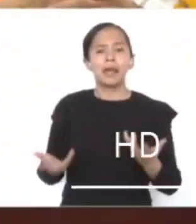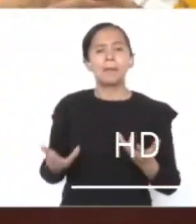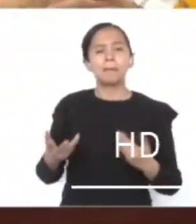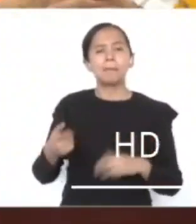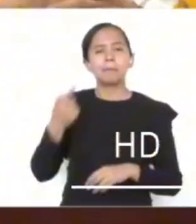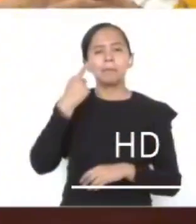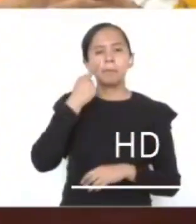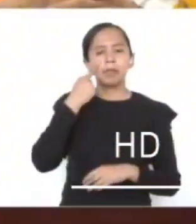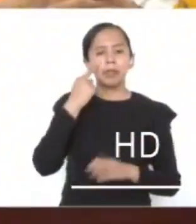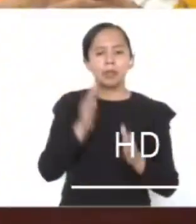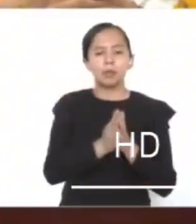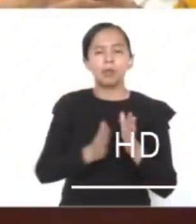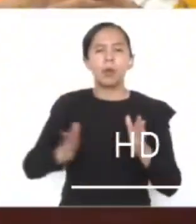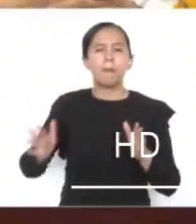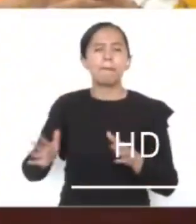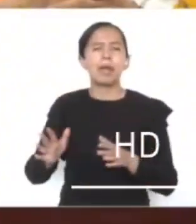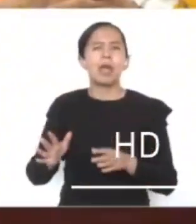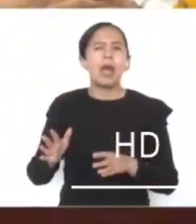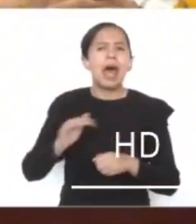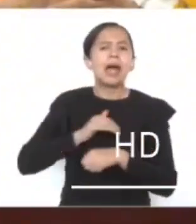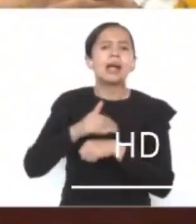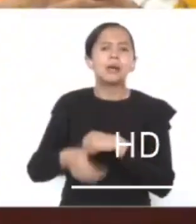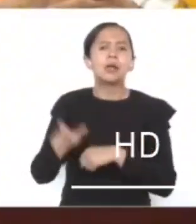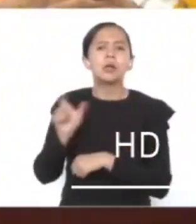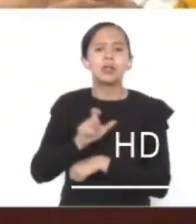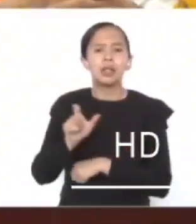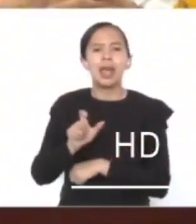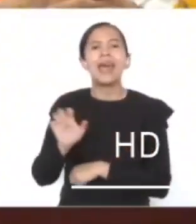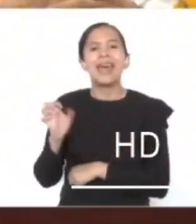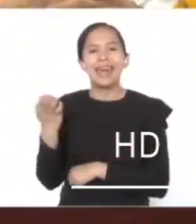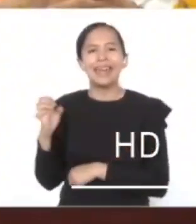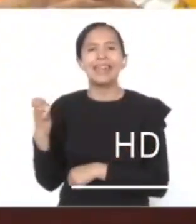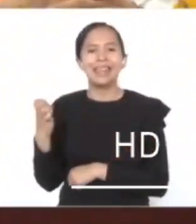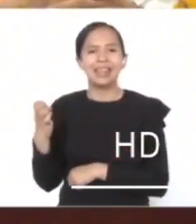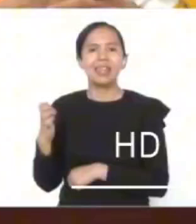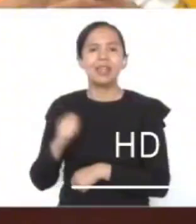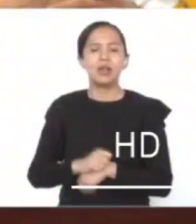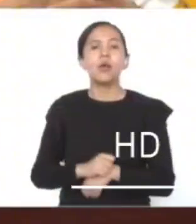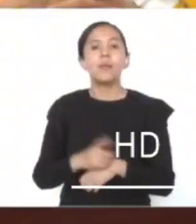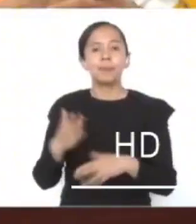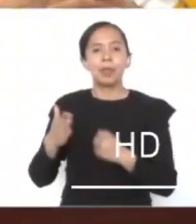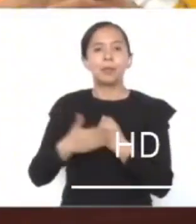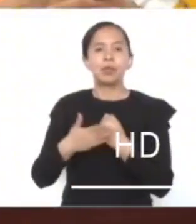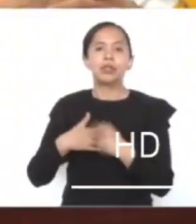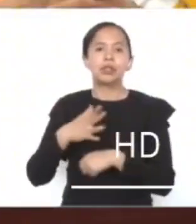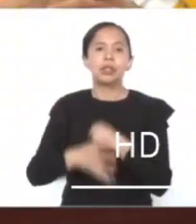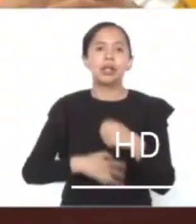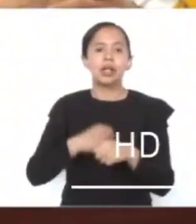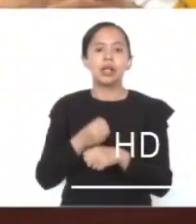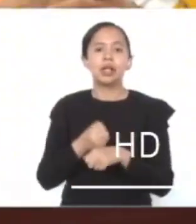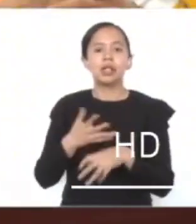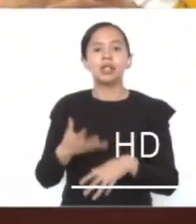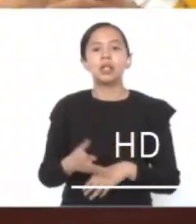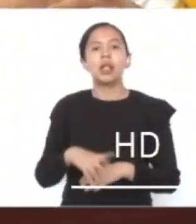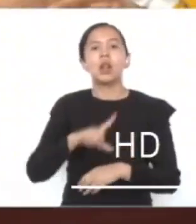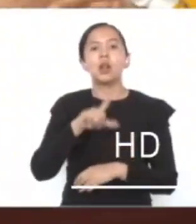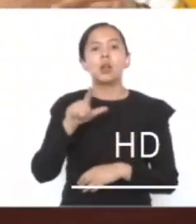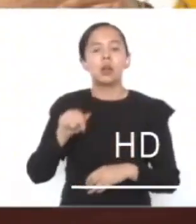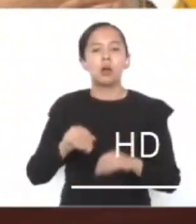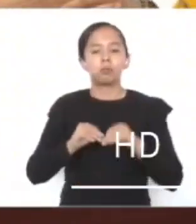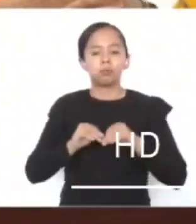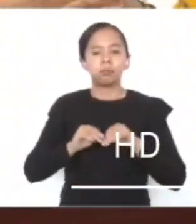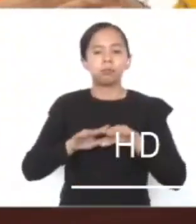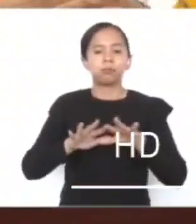terminar este proceso hacia enero del año entrante y que ya esté en posibilidades de